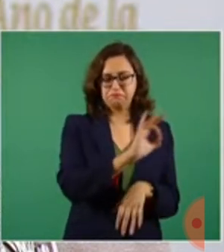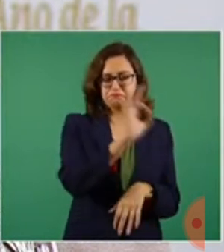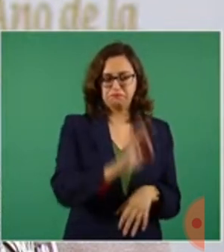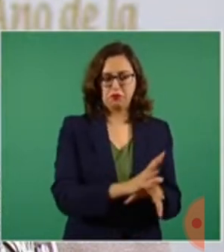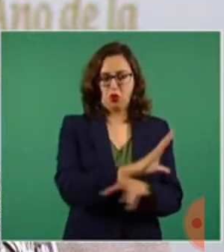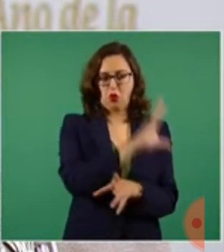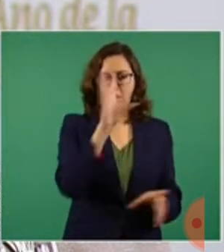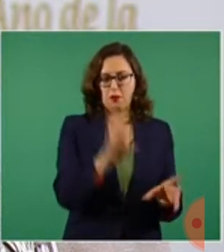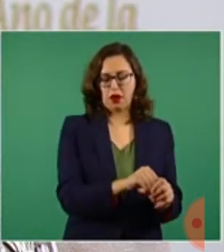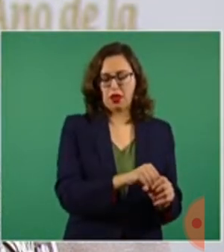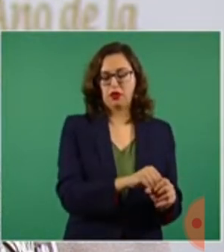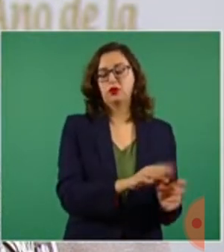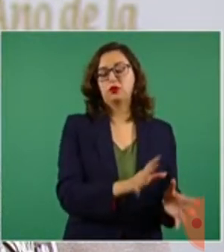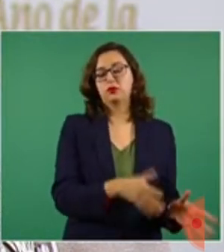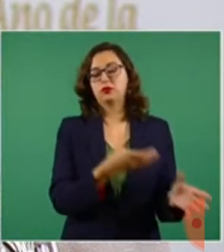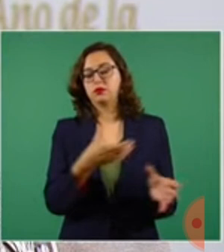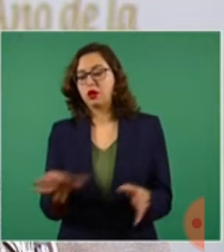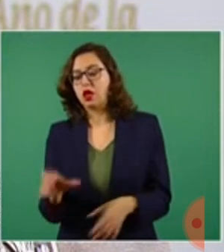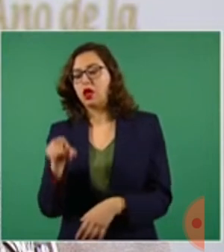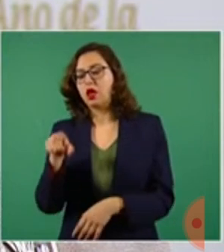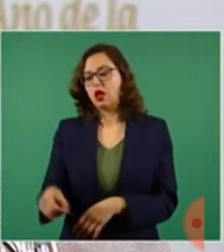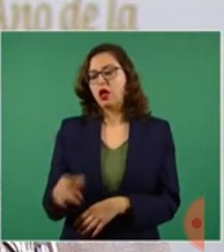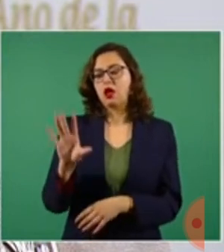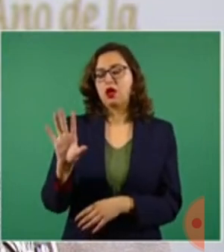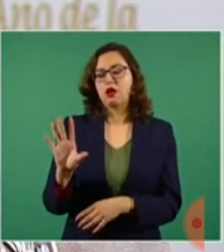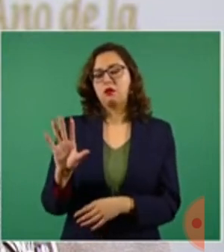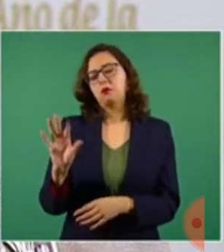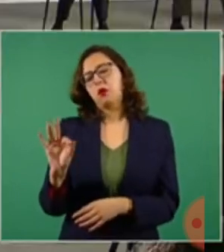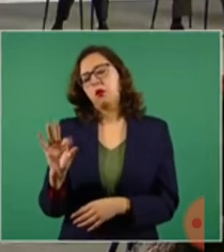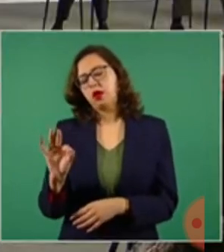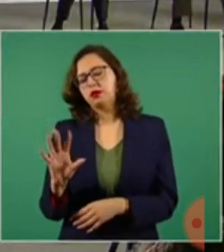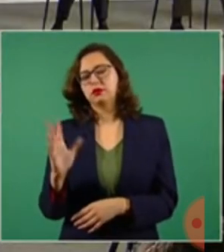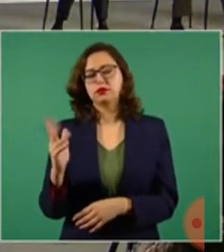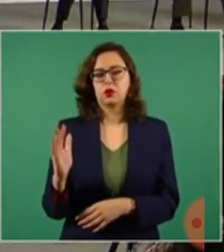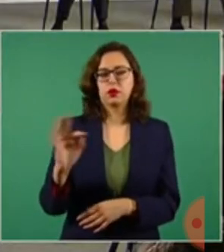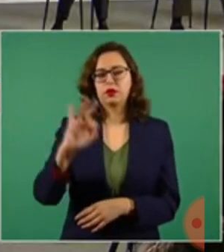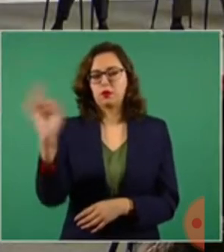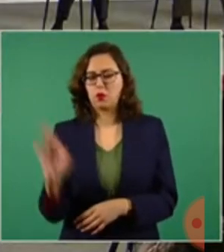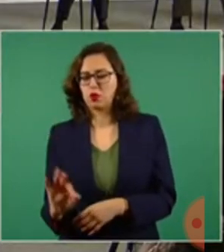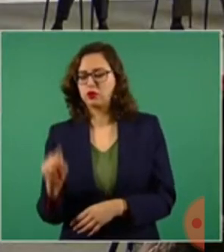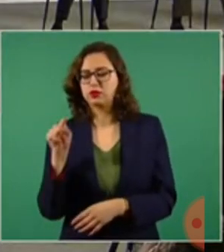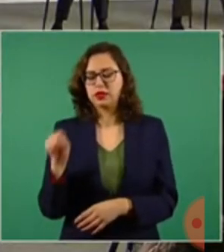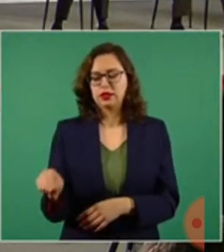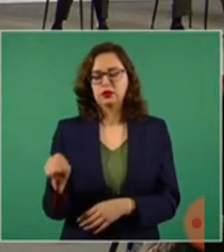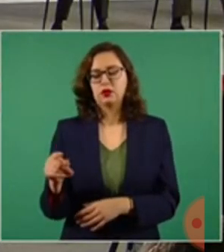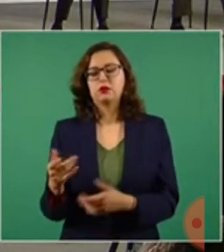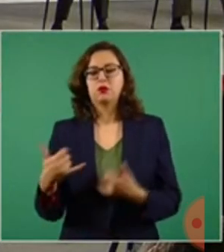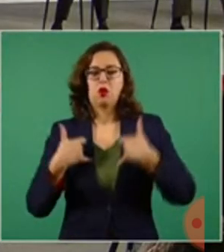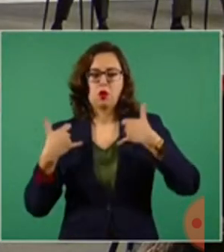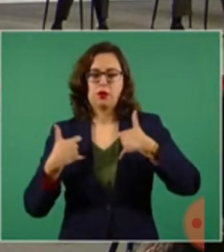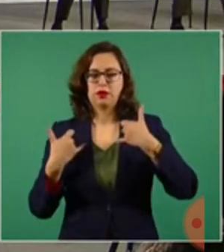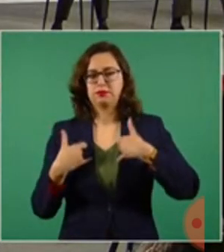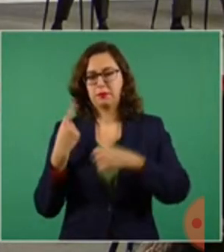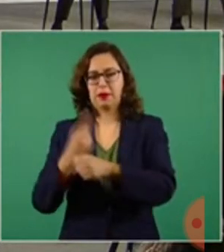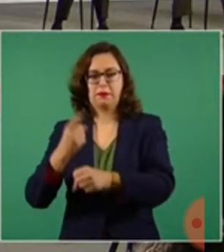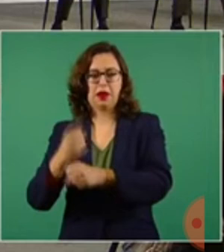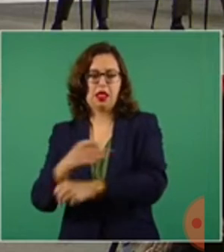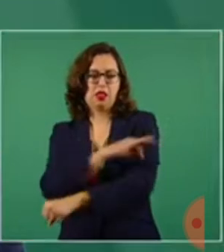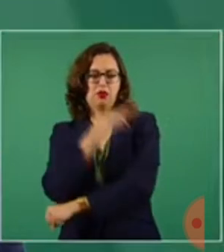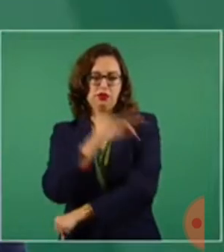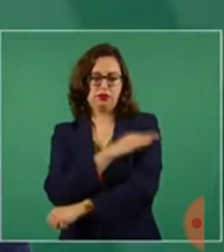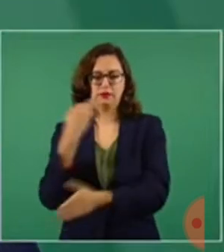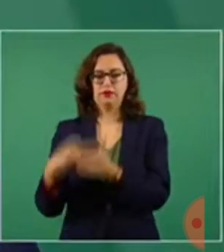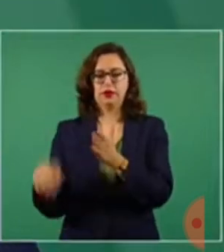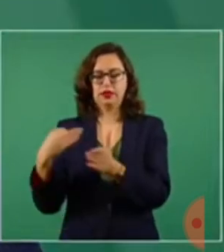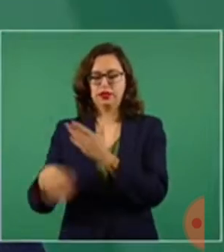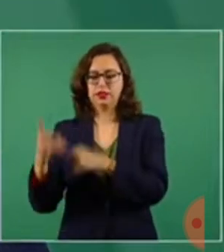son de los grupos poblacionales más jóvenes. Esto es 61% de la población adulta ya